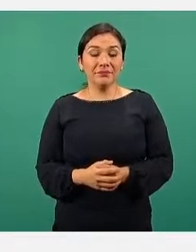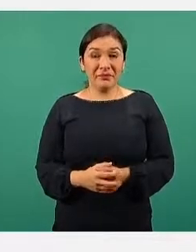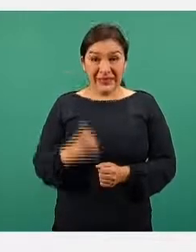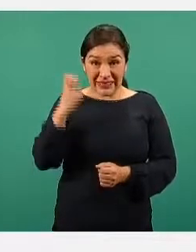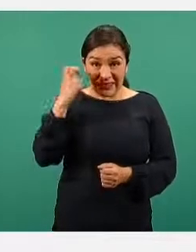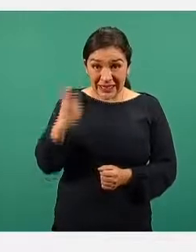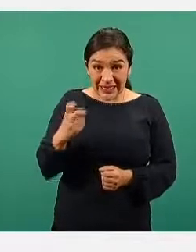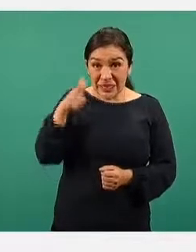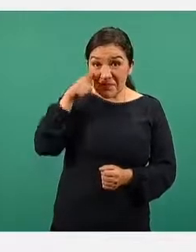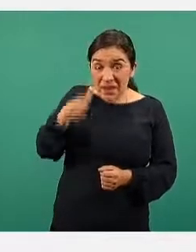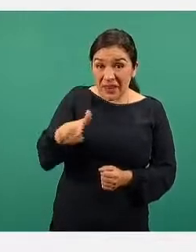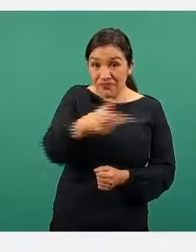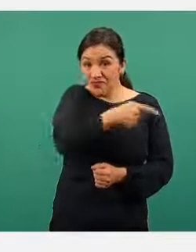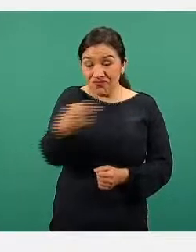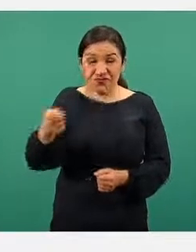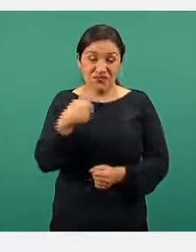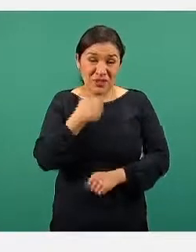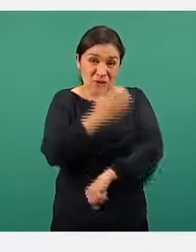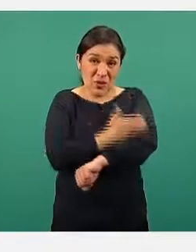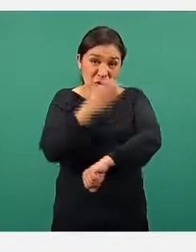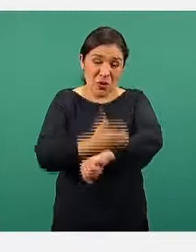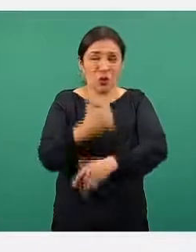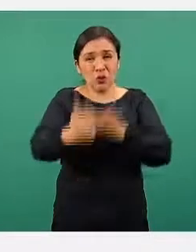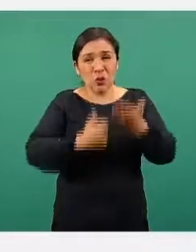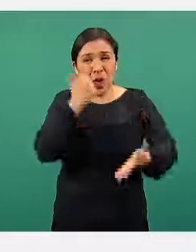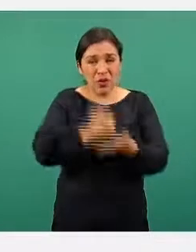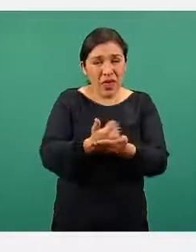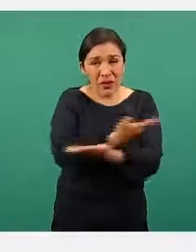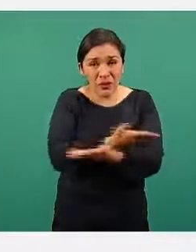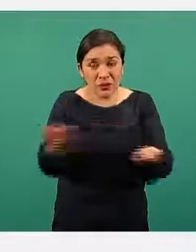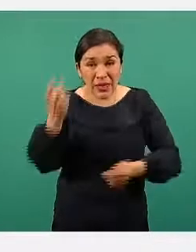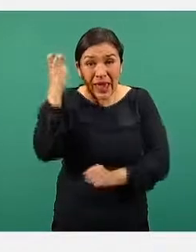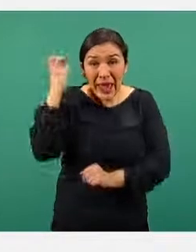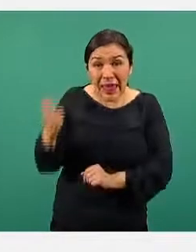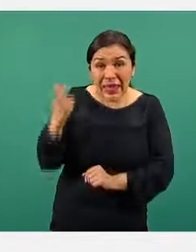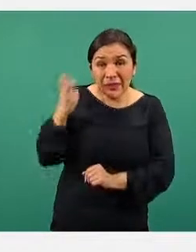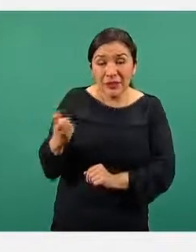Esto, compañeras y compañeros, ciudadanos, ciudadanas,